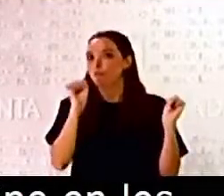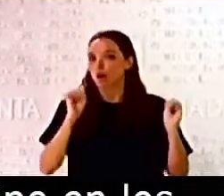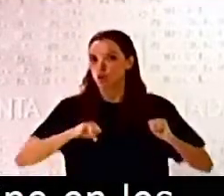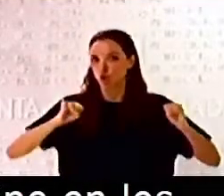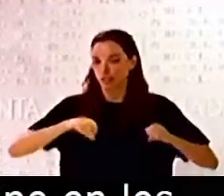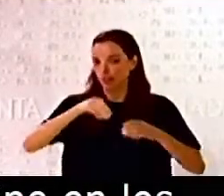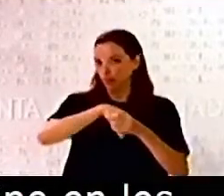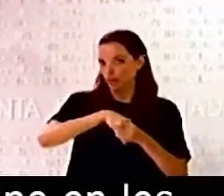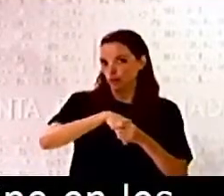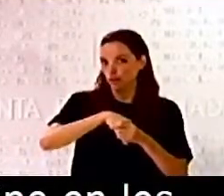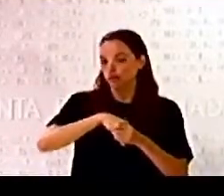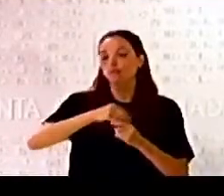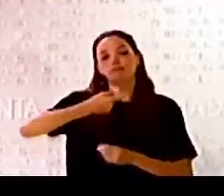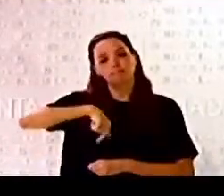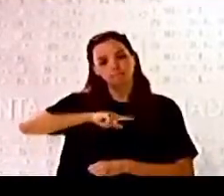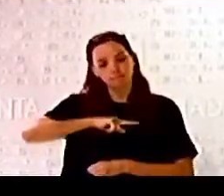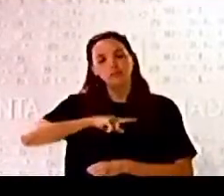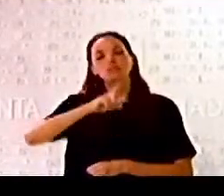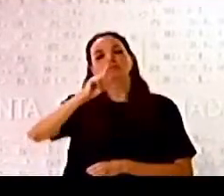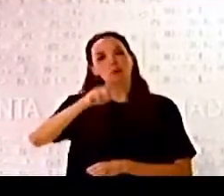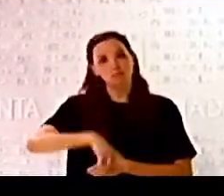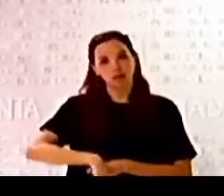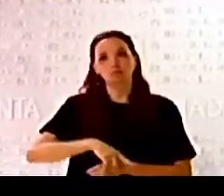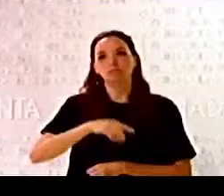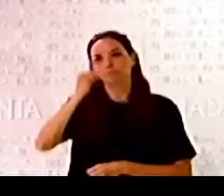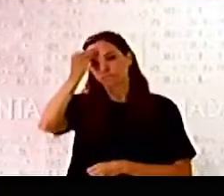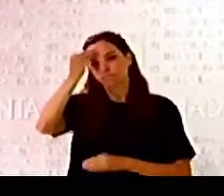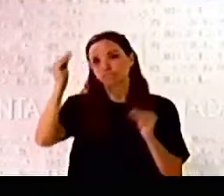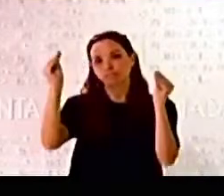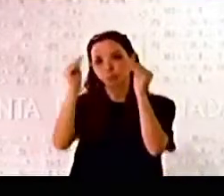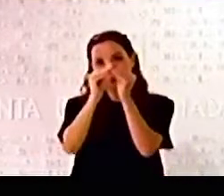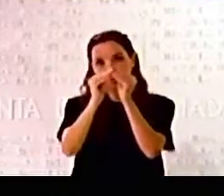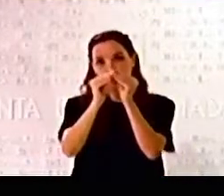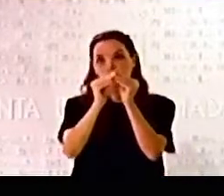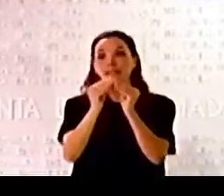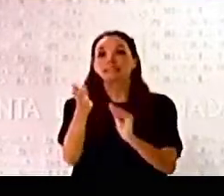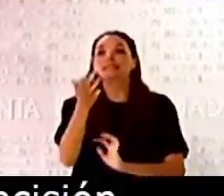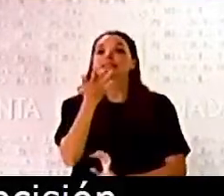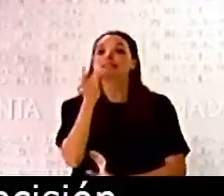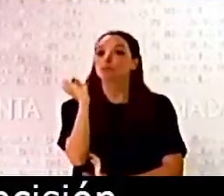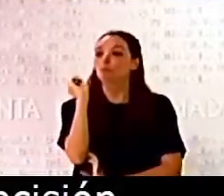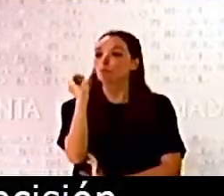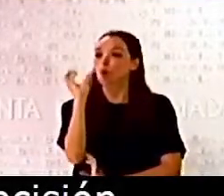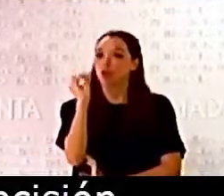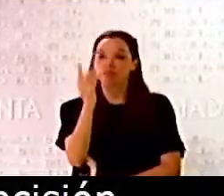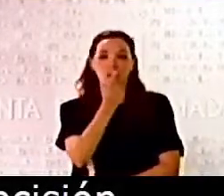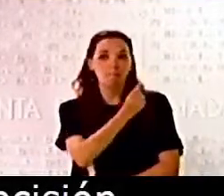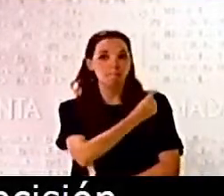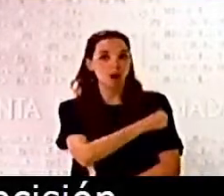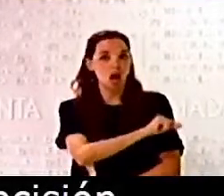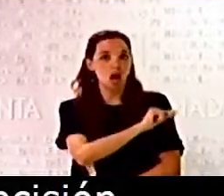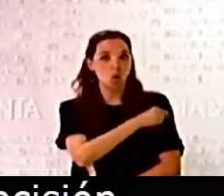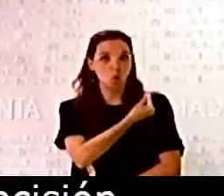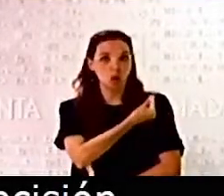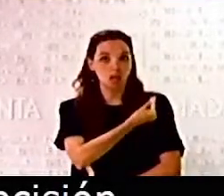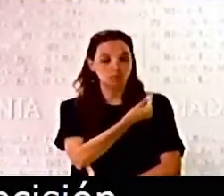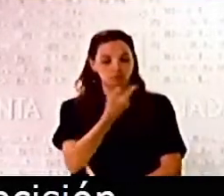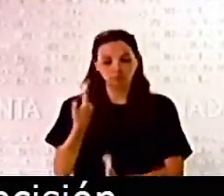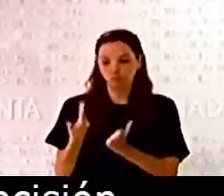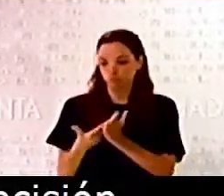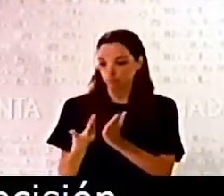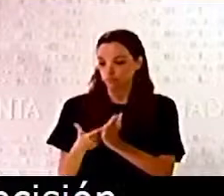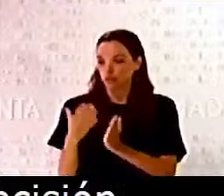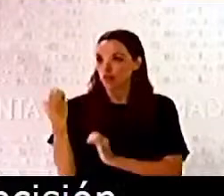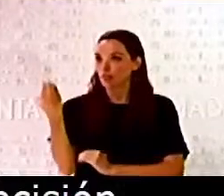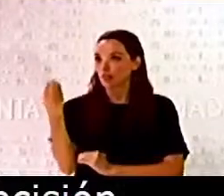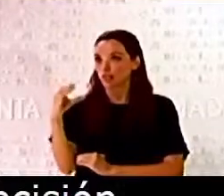Extremadura va a apoyar también esa decisión. Si la ponencia de vacunas, que se ha basado en la evidencia científica que